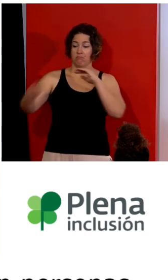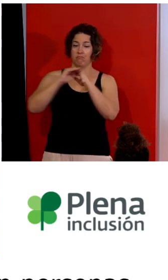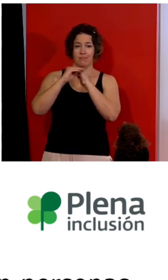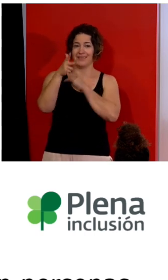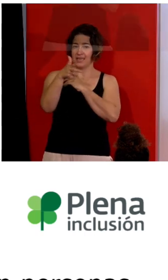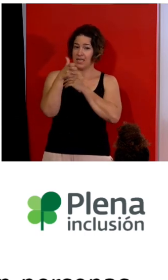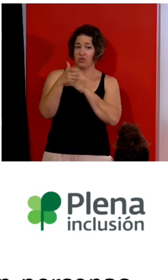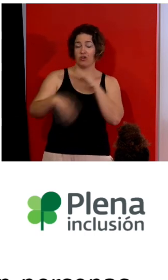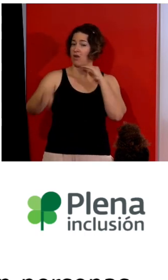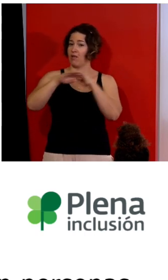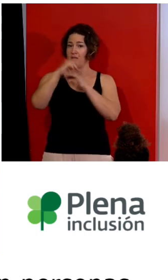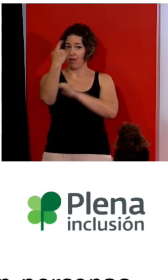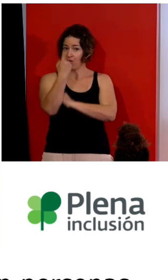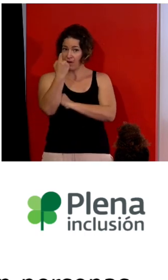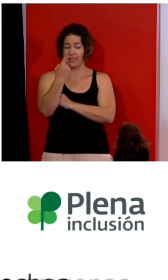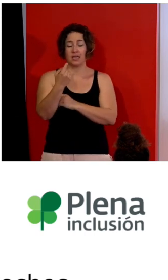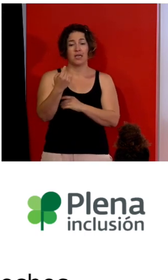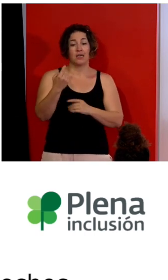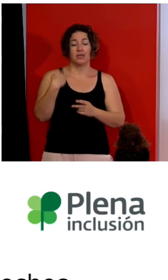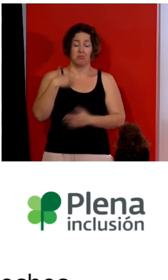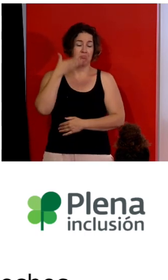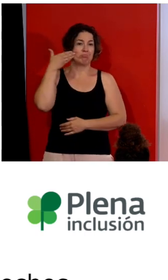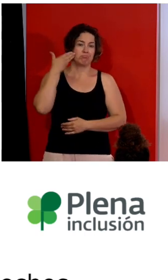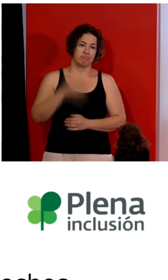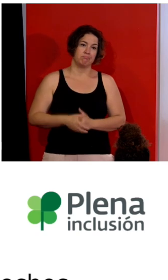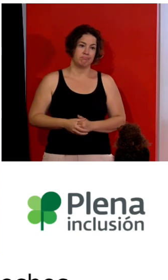derechos, igualdad de obligaciones y con dignidad.